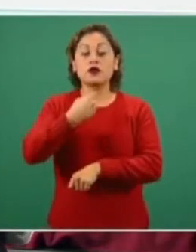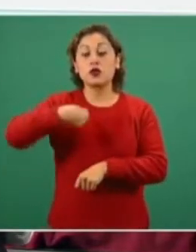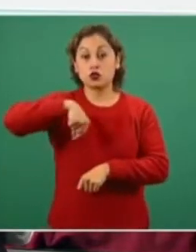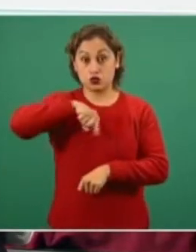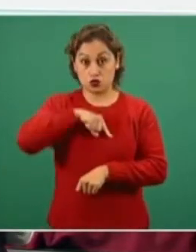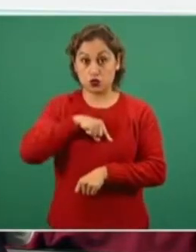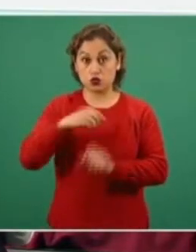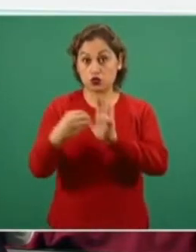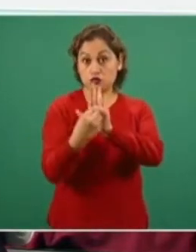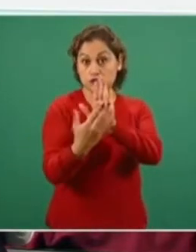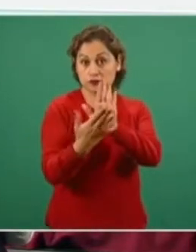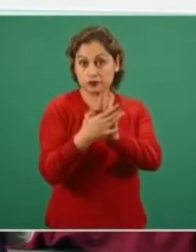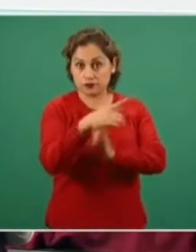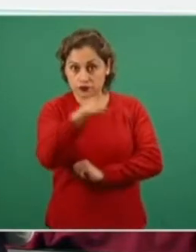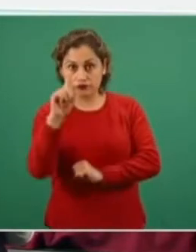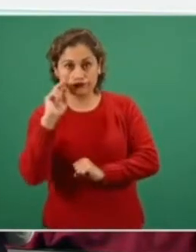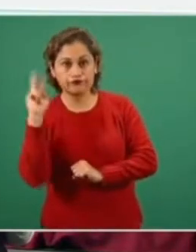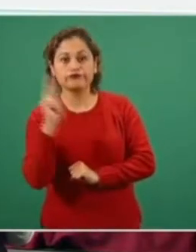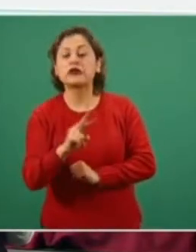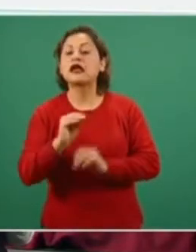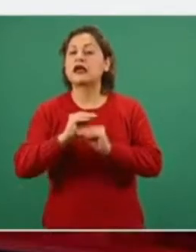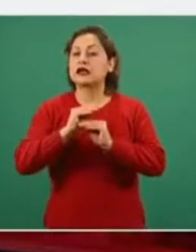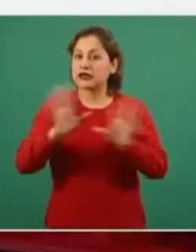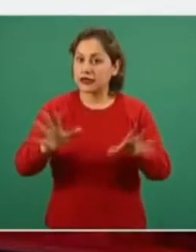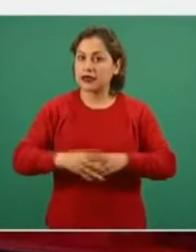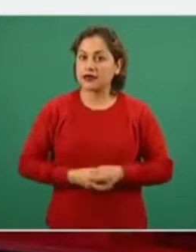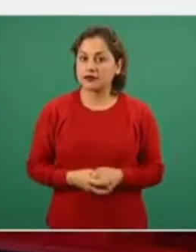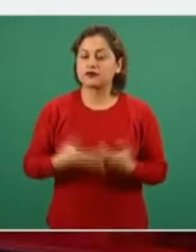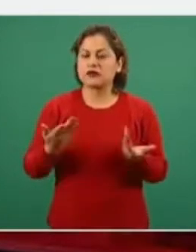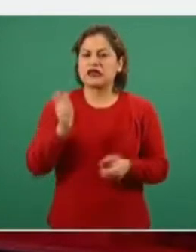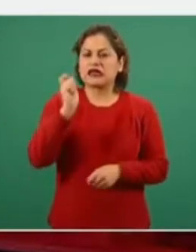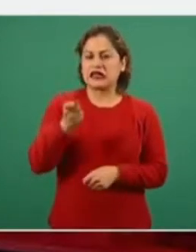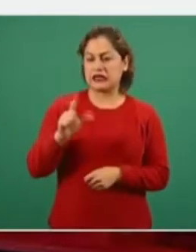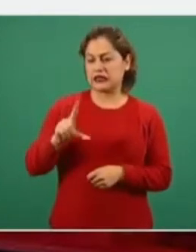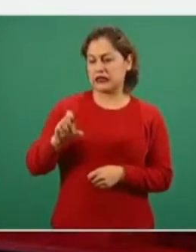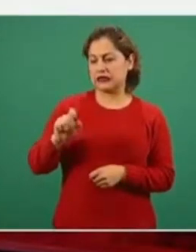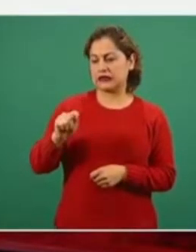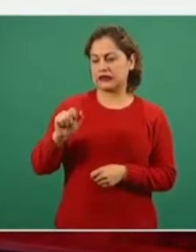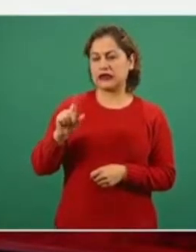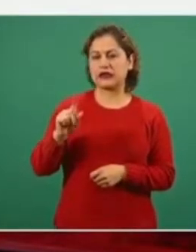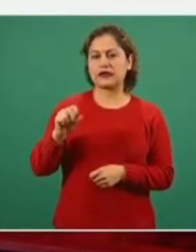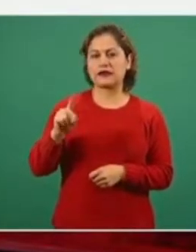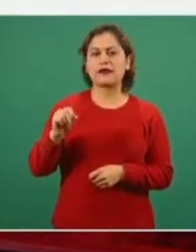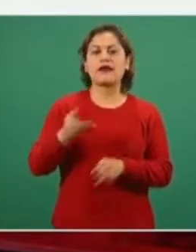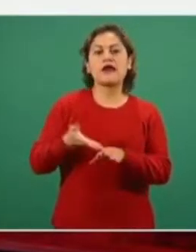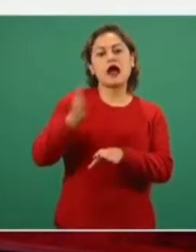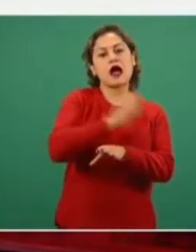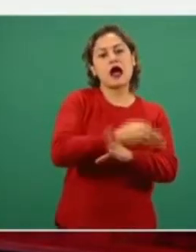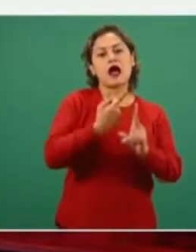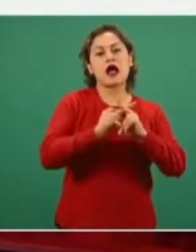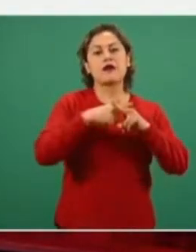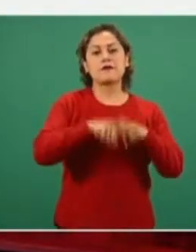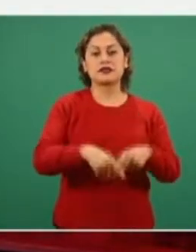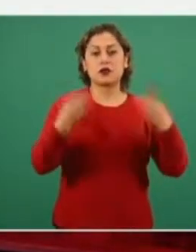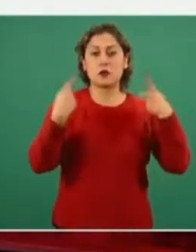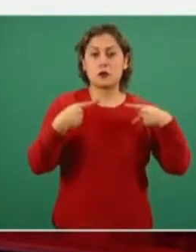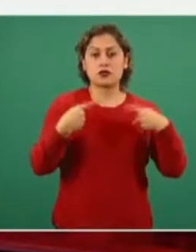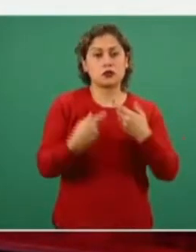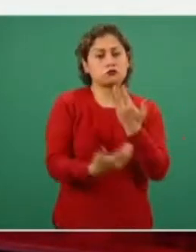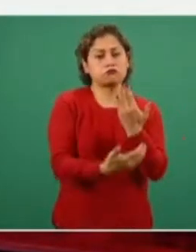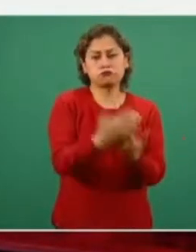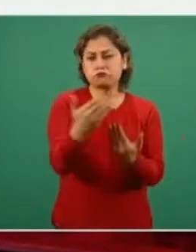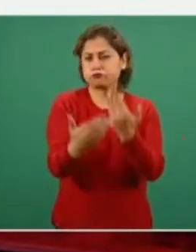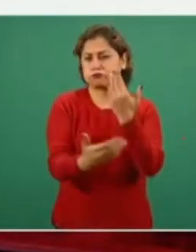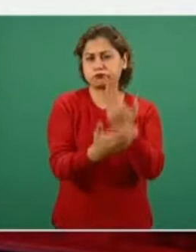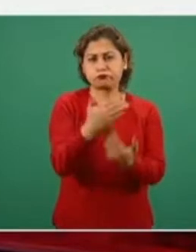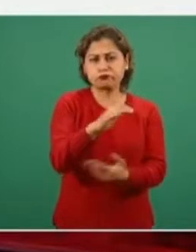gráfica, que es cómo esta letalidad, los primeros casos, como había muy poca gente o había un número limitado